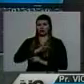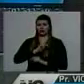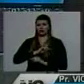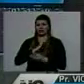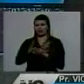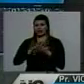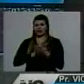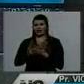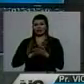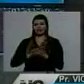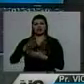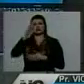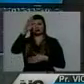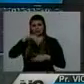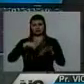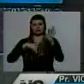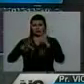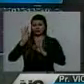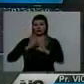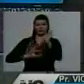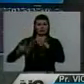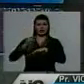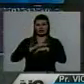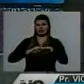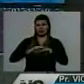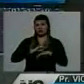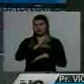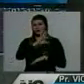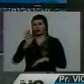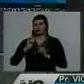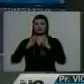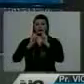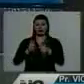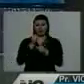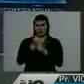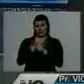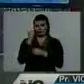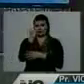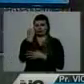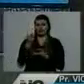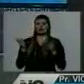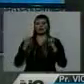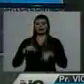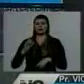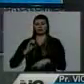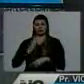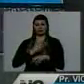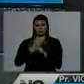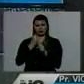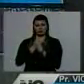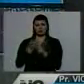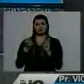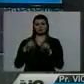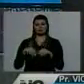convocados a ser ministro o ocupar otro puesto importante, ¿cuál es nuestro rol en todo esto?